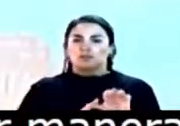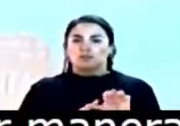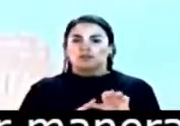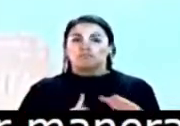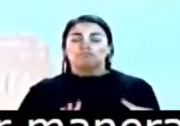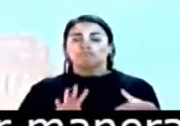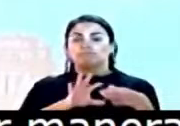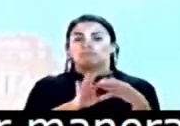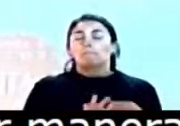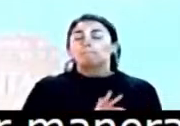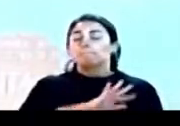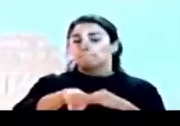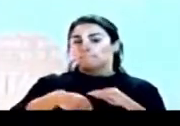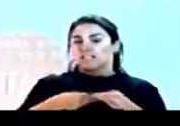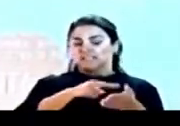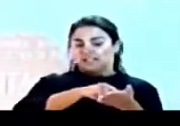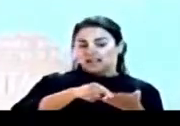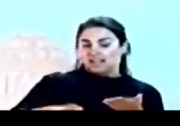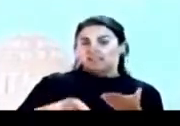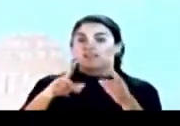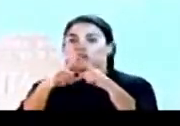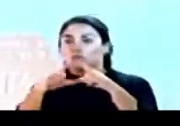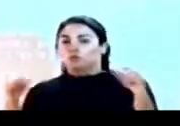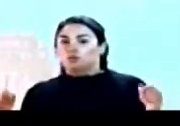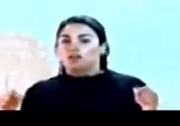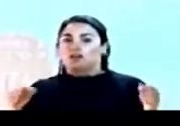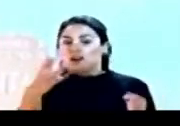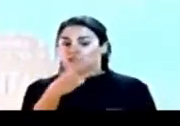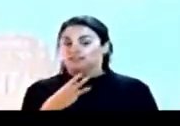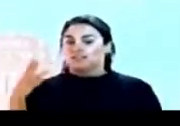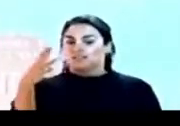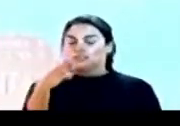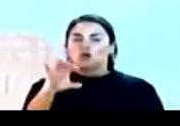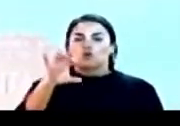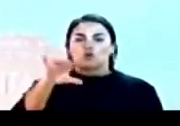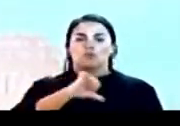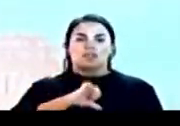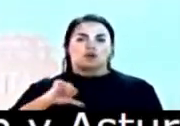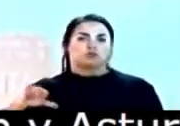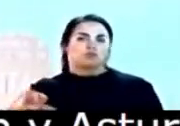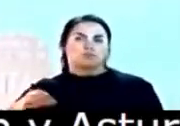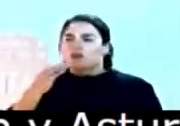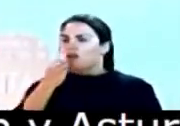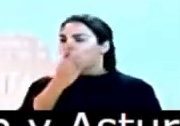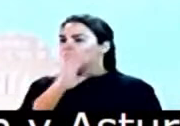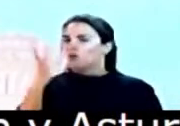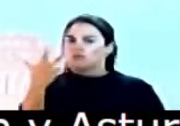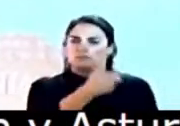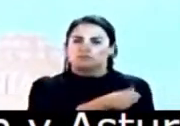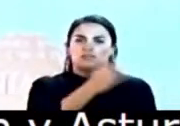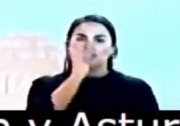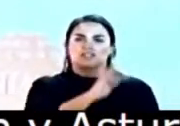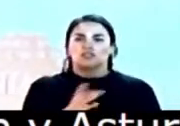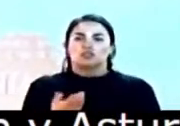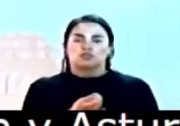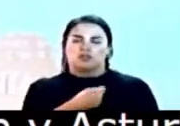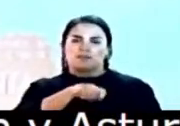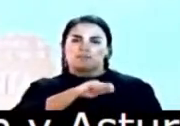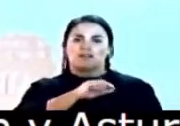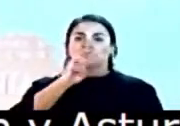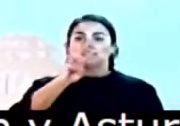Galicia y con Asturias, es la comunidad autónoma que mejor ritmo de vacunación pediátrica lleva de toda España, con